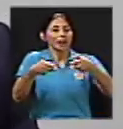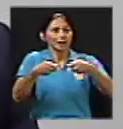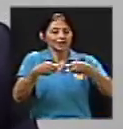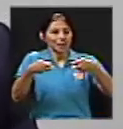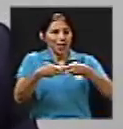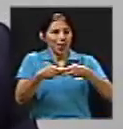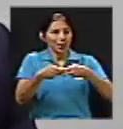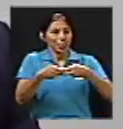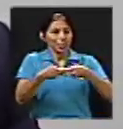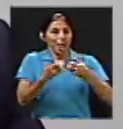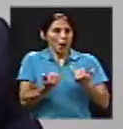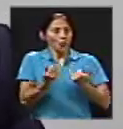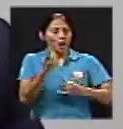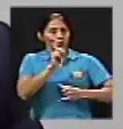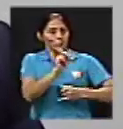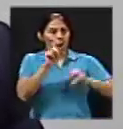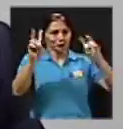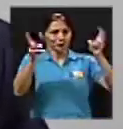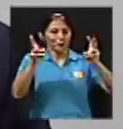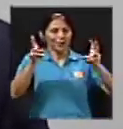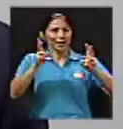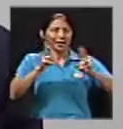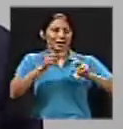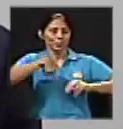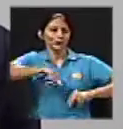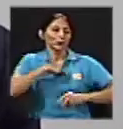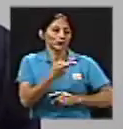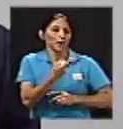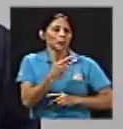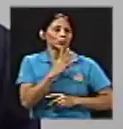no es nuestro tema, pero es un tema ahí.